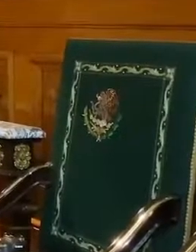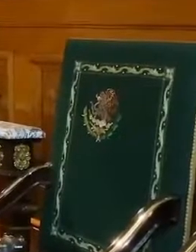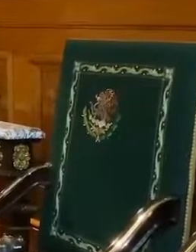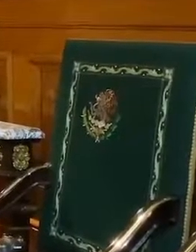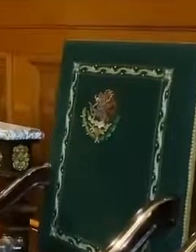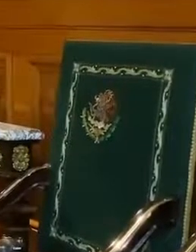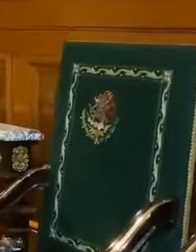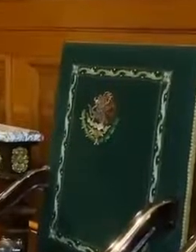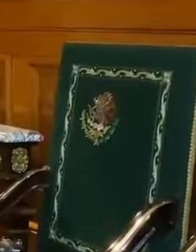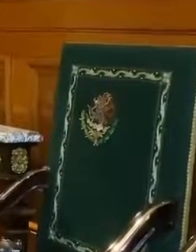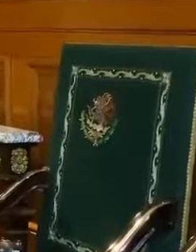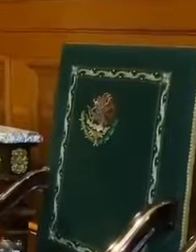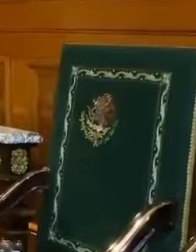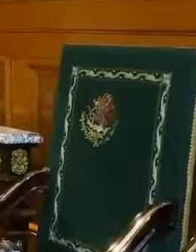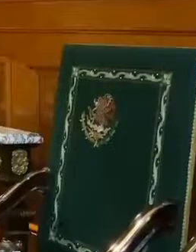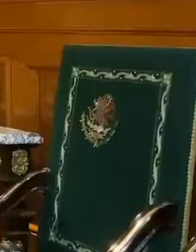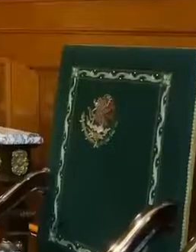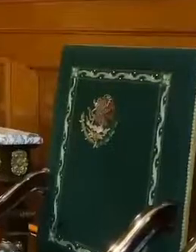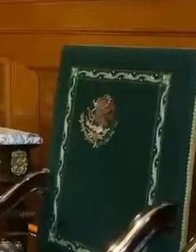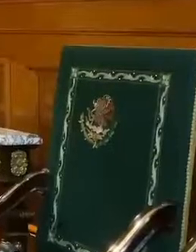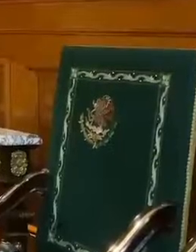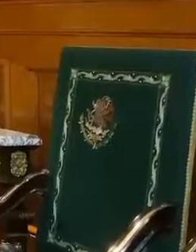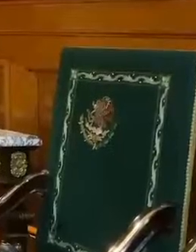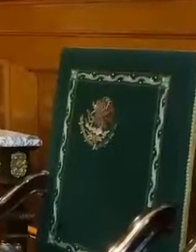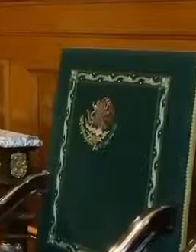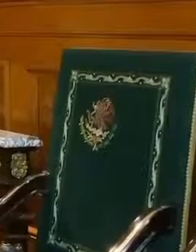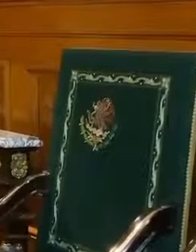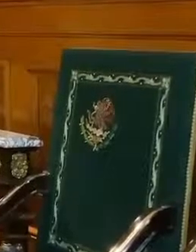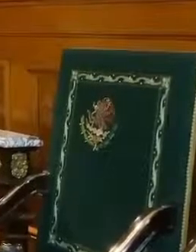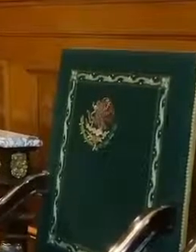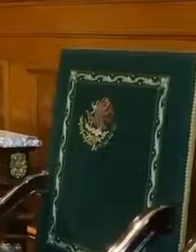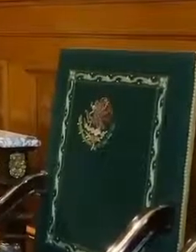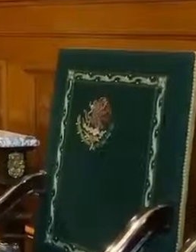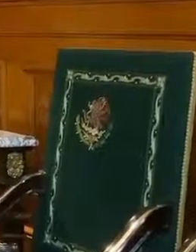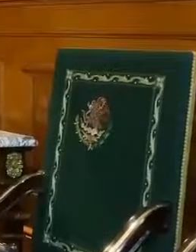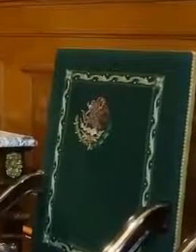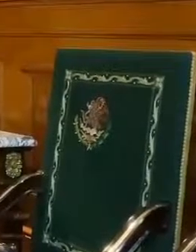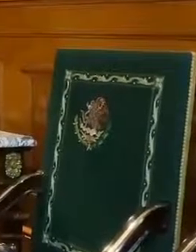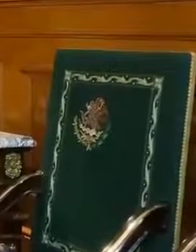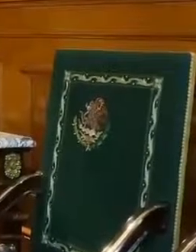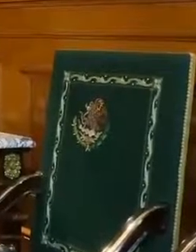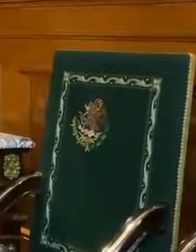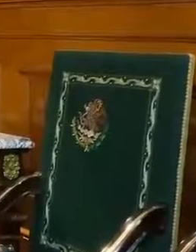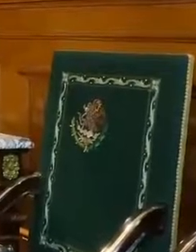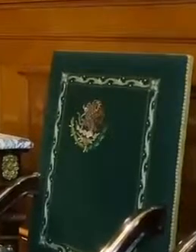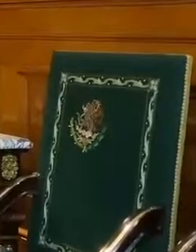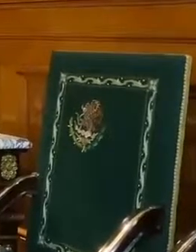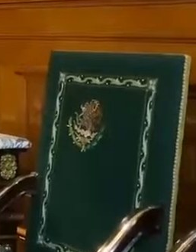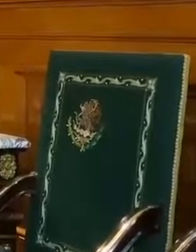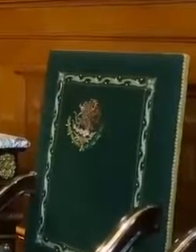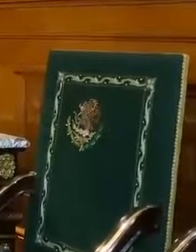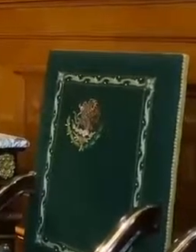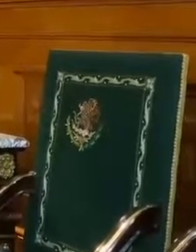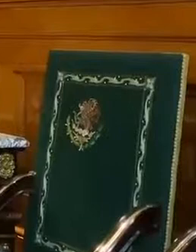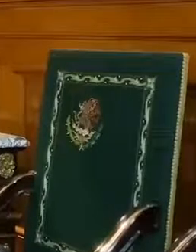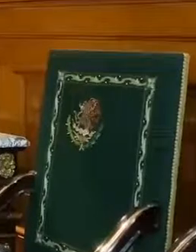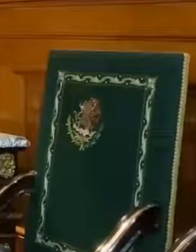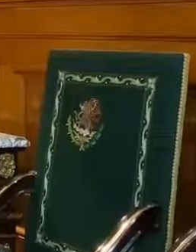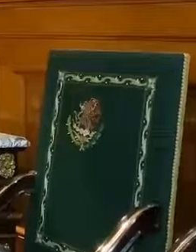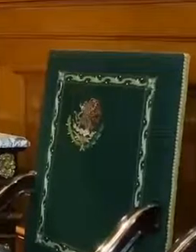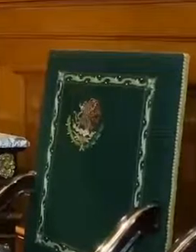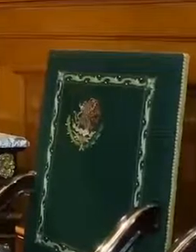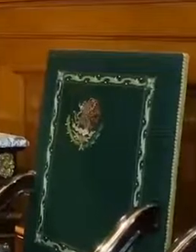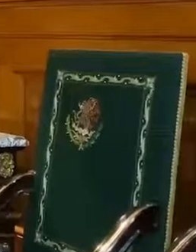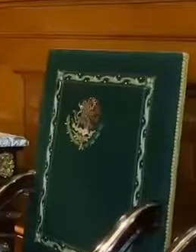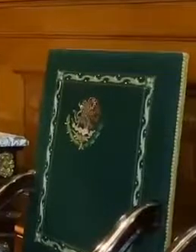respetables, se reduce la mortalidad por COVID hasta en un 80%. Por eso tenemos